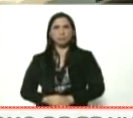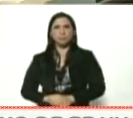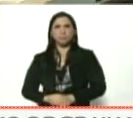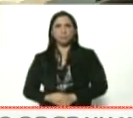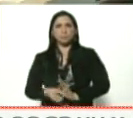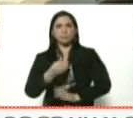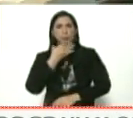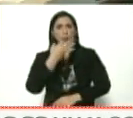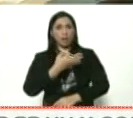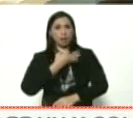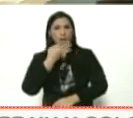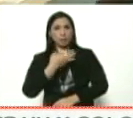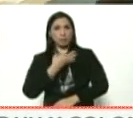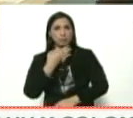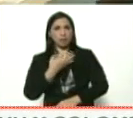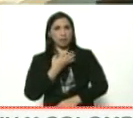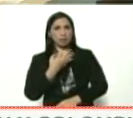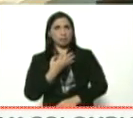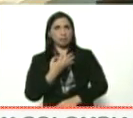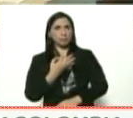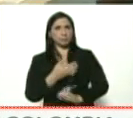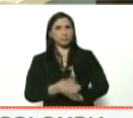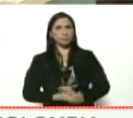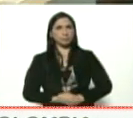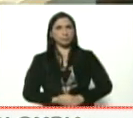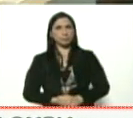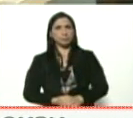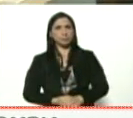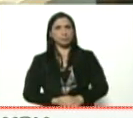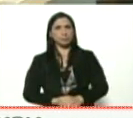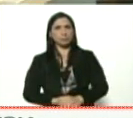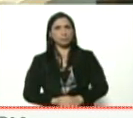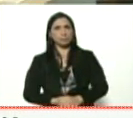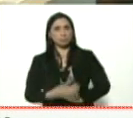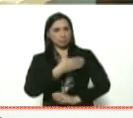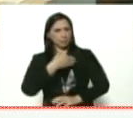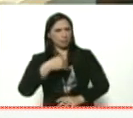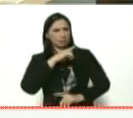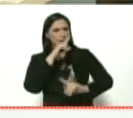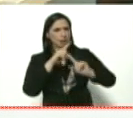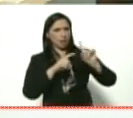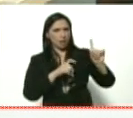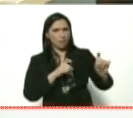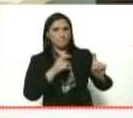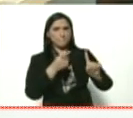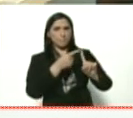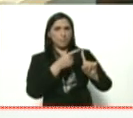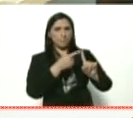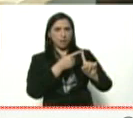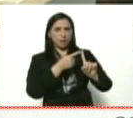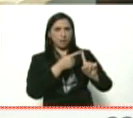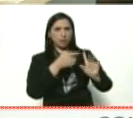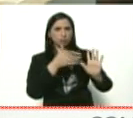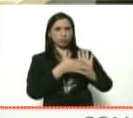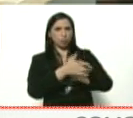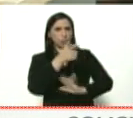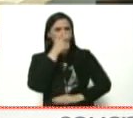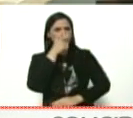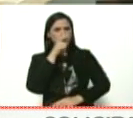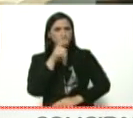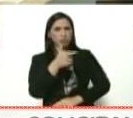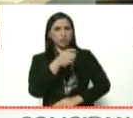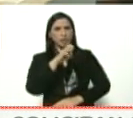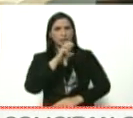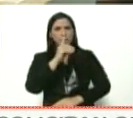Buenas tardes, soy Francesco Maneto, corresponsal del diario El País de Madrid. Quería preguntarle, en primer lugar, en relación con la operación Gedeón del